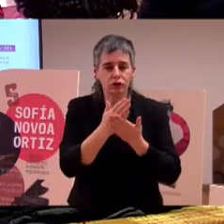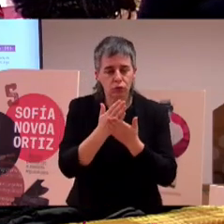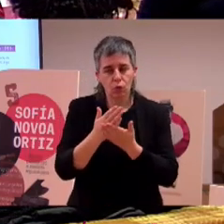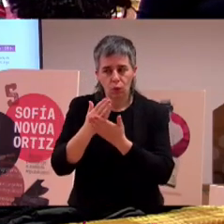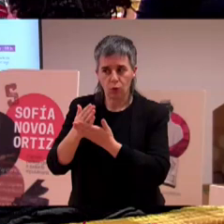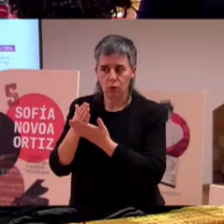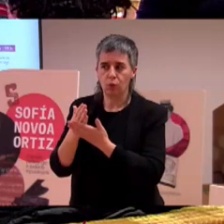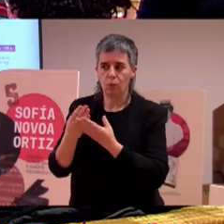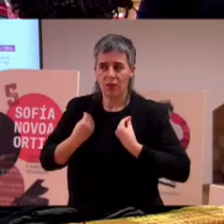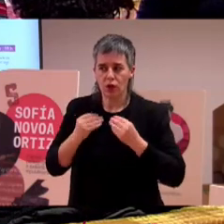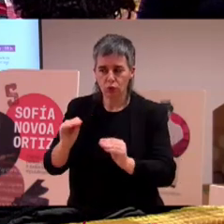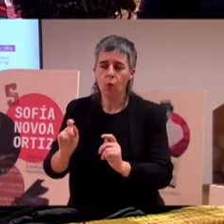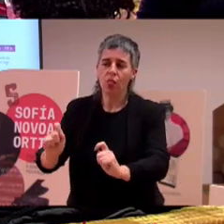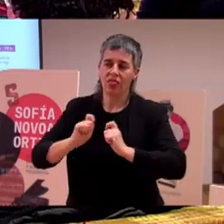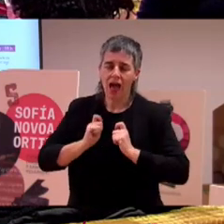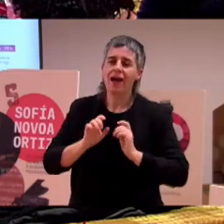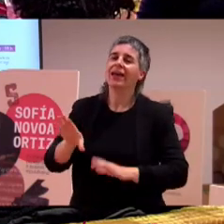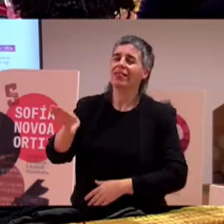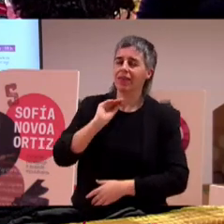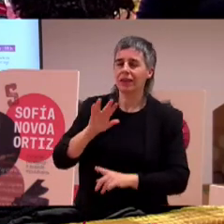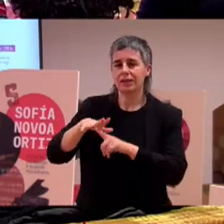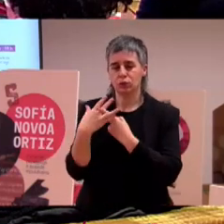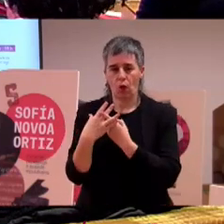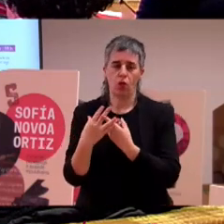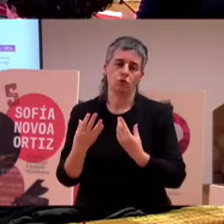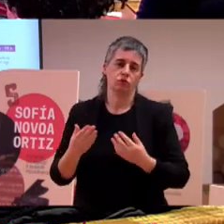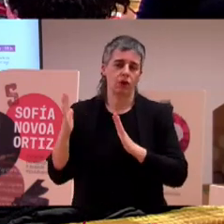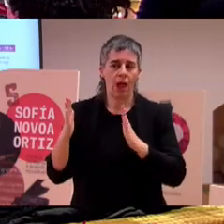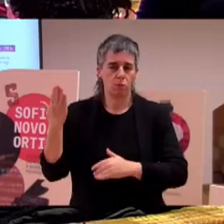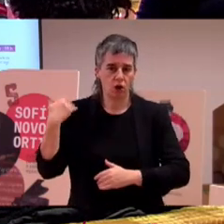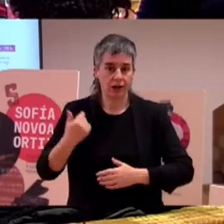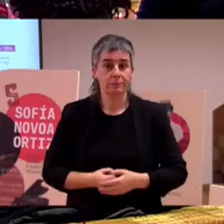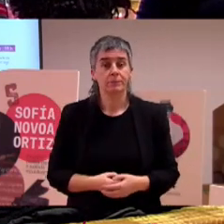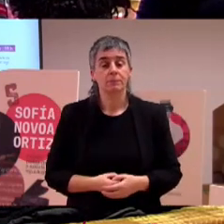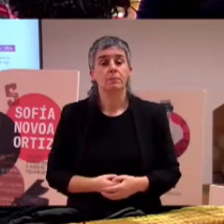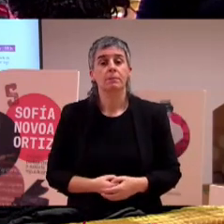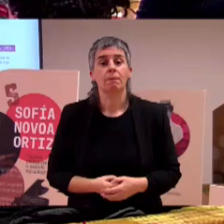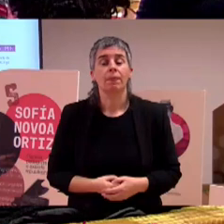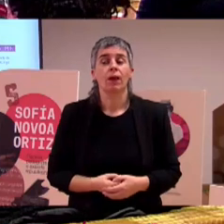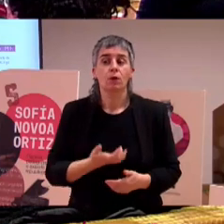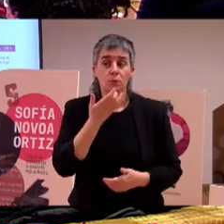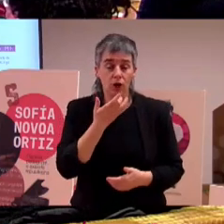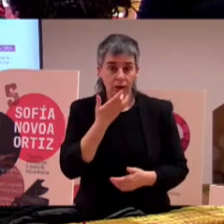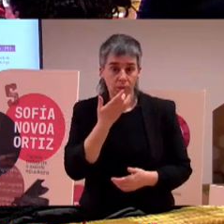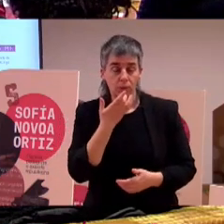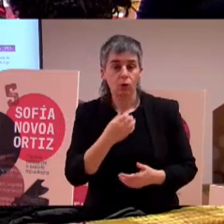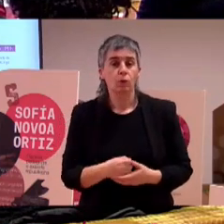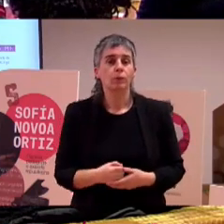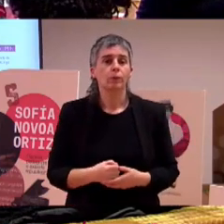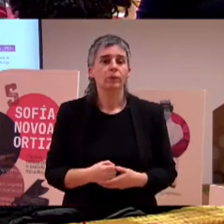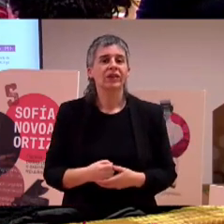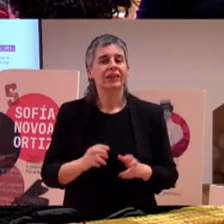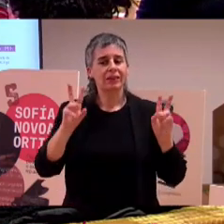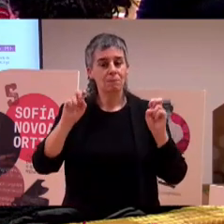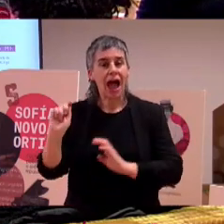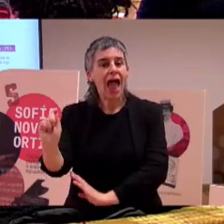entorno. En ocasións incluso a explicálo. Sería imposible entender, por exemplo, o éxito,